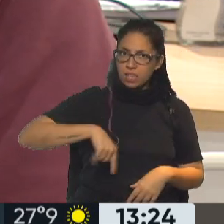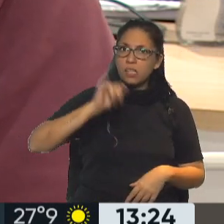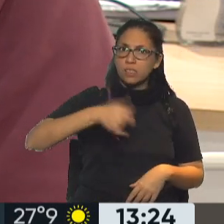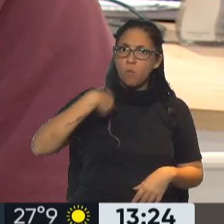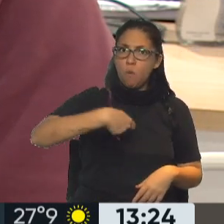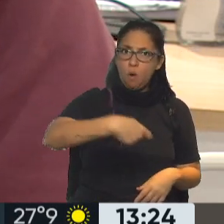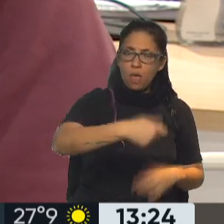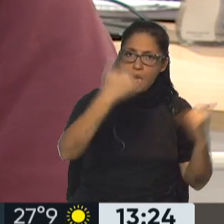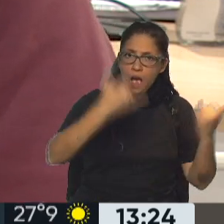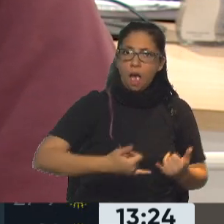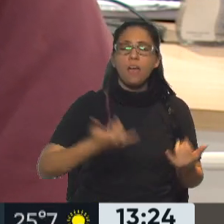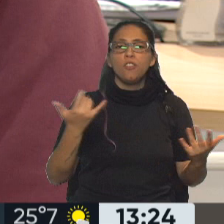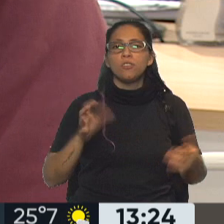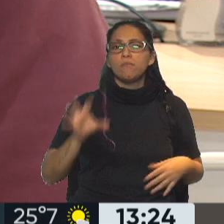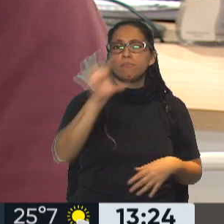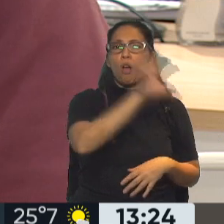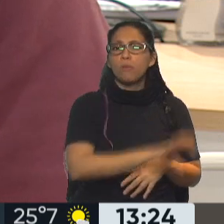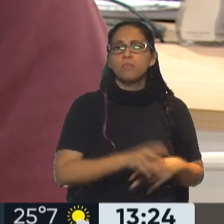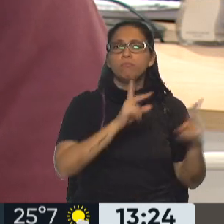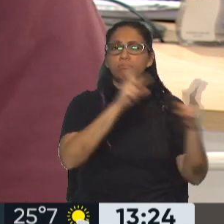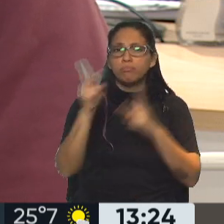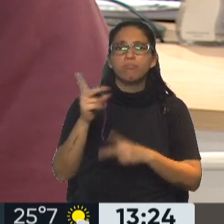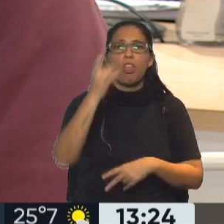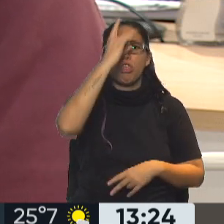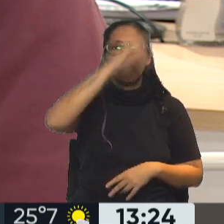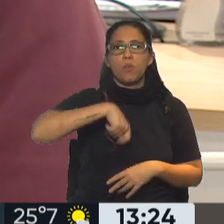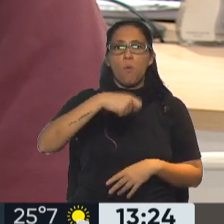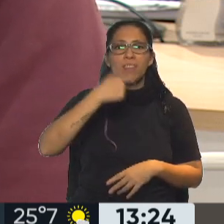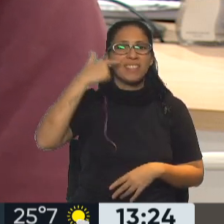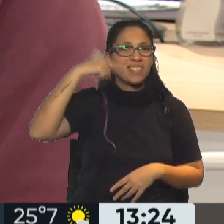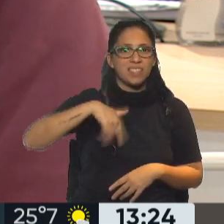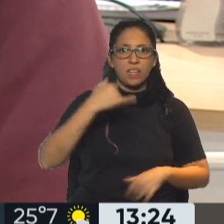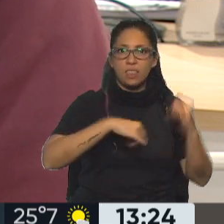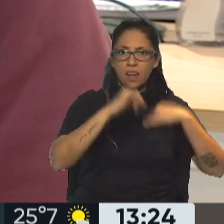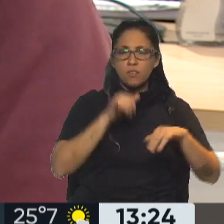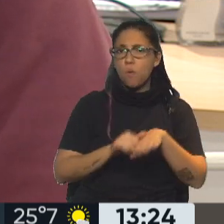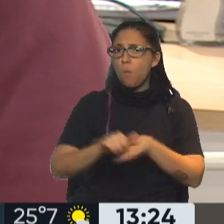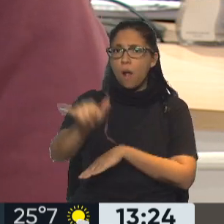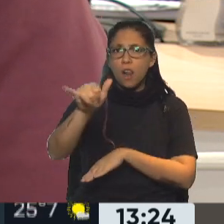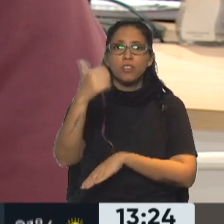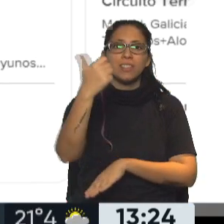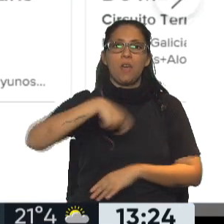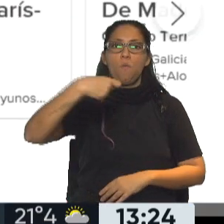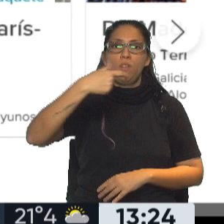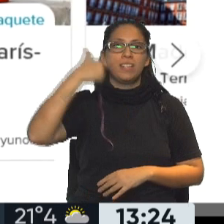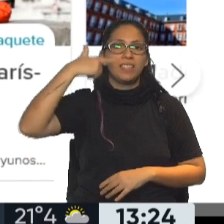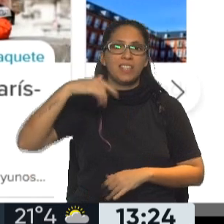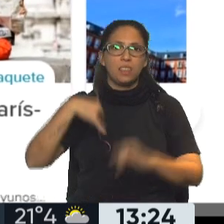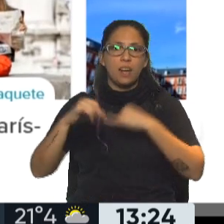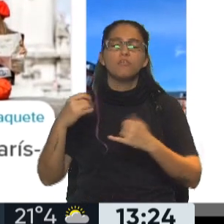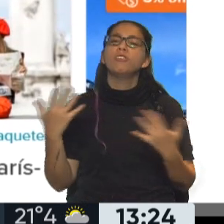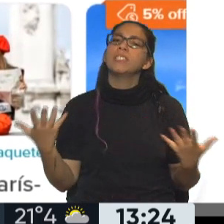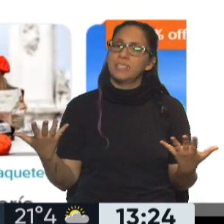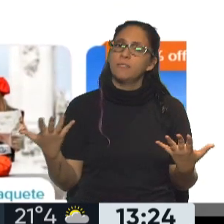así que todo lo que esté relacionado con paquetes tenemos 12 cuotas sin interés y todo lo que es vuelos tenemos seis cuotas sin interés Así que eso